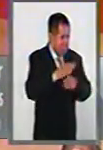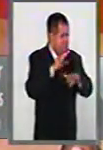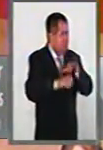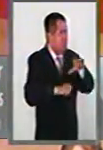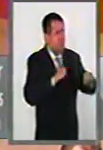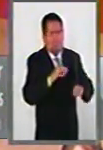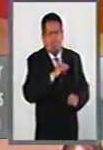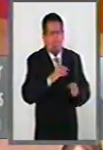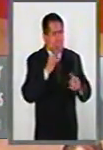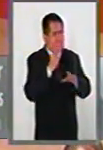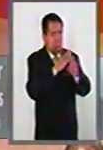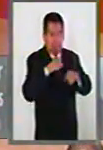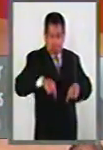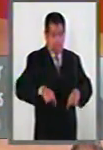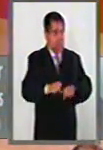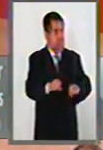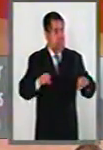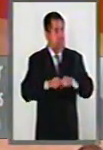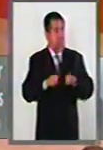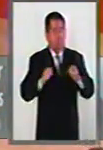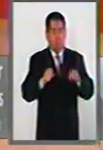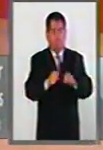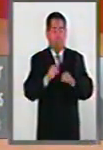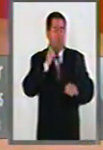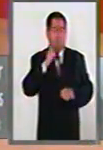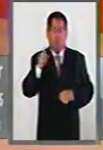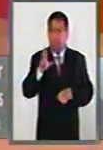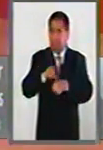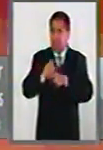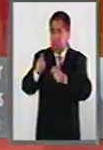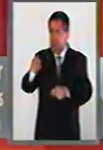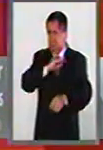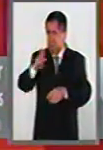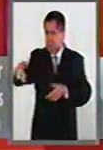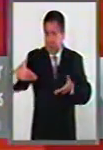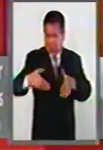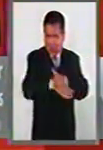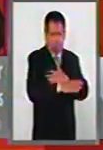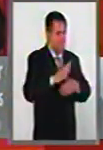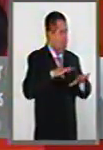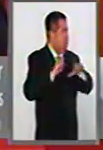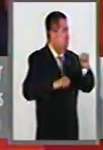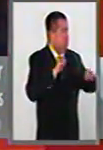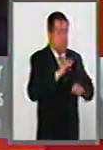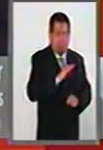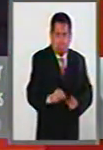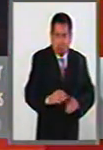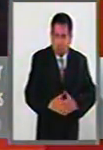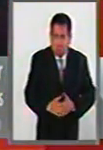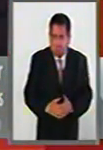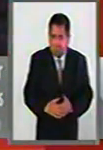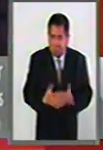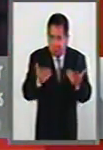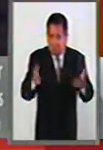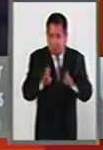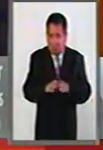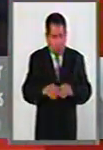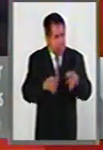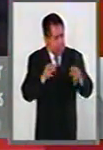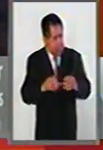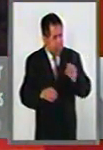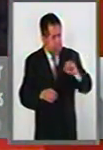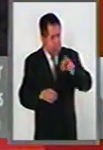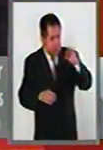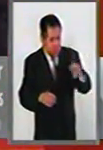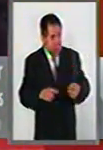¿verdad? Este Senado de la República, aquí lo están ustedes autorizando, ¿verdad? Poderes ejecutivo, judicial